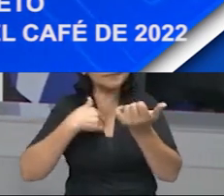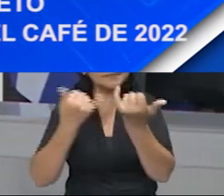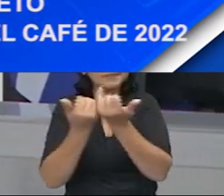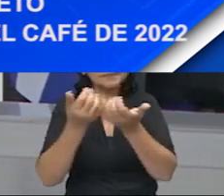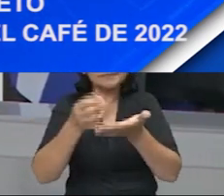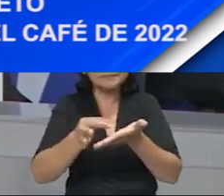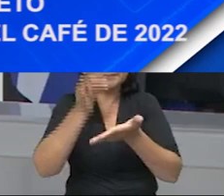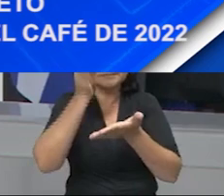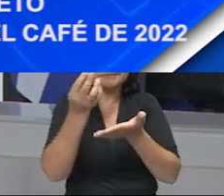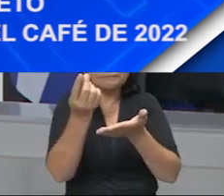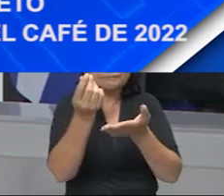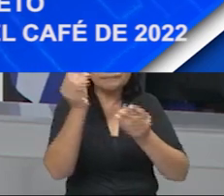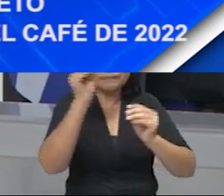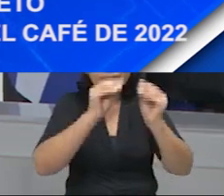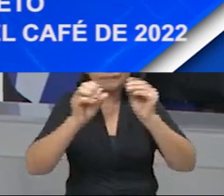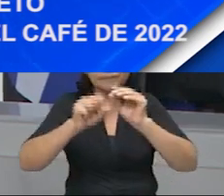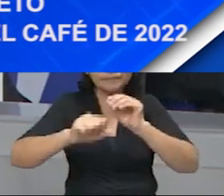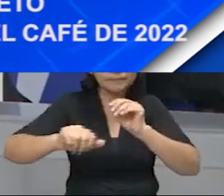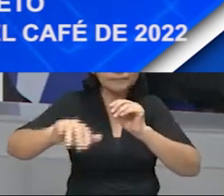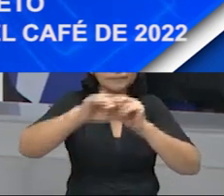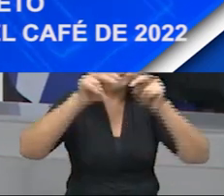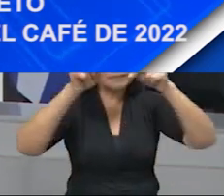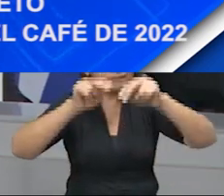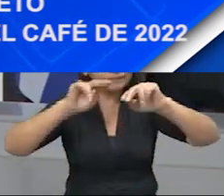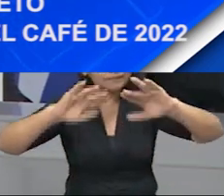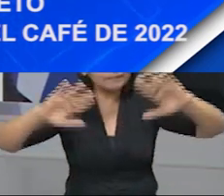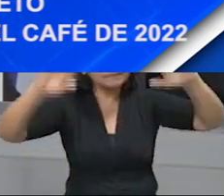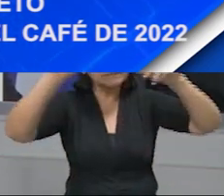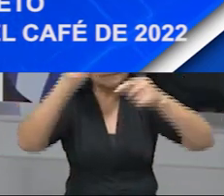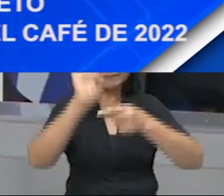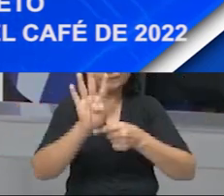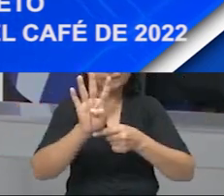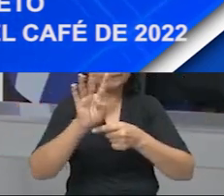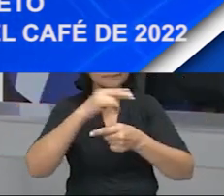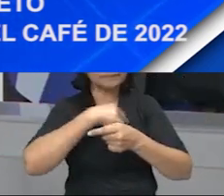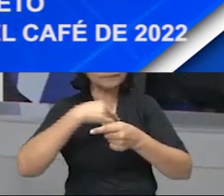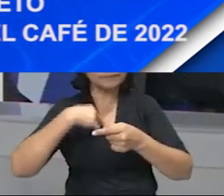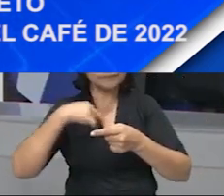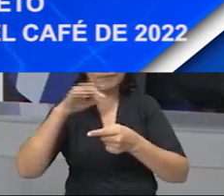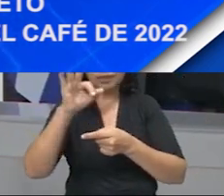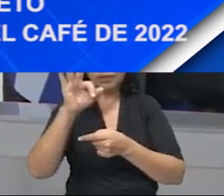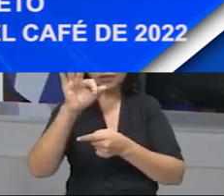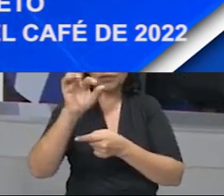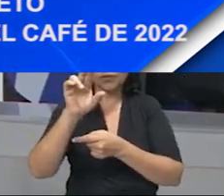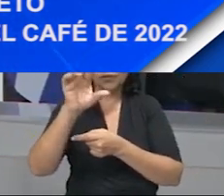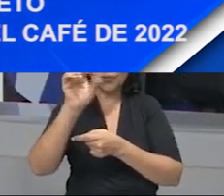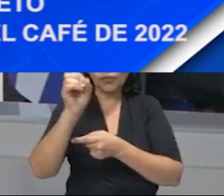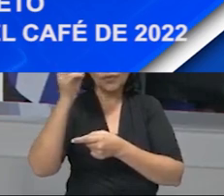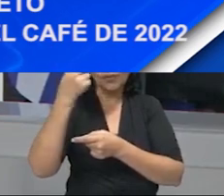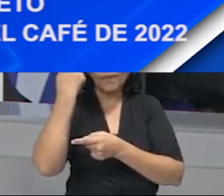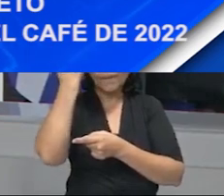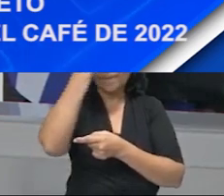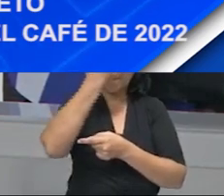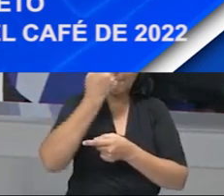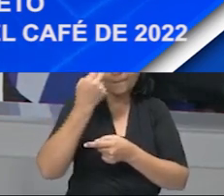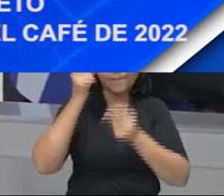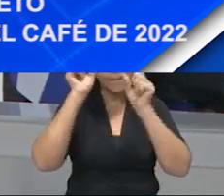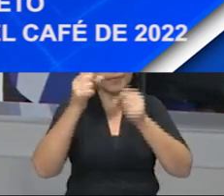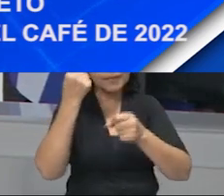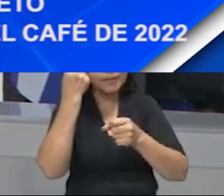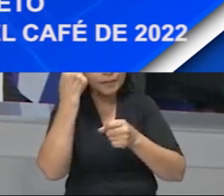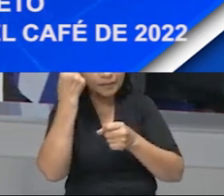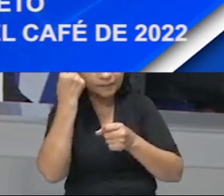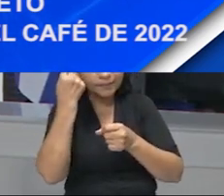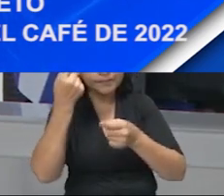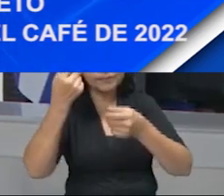en términos económicos, sociales y ambientales. Cuatro, proporcionar un foro de consultas para tratar de comprender las